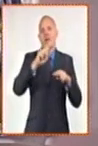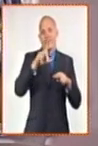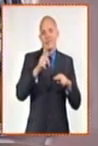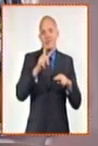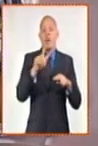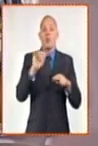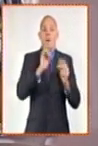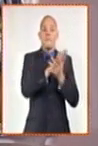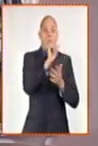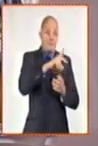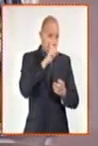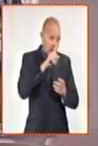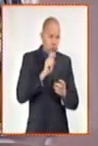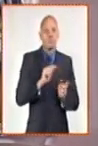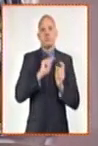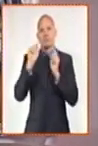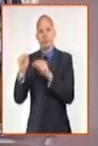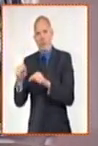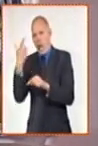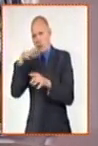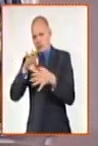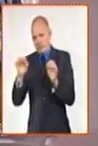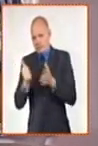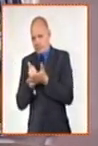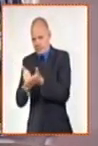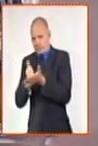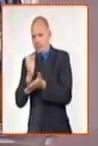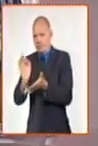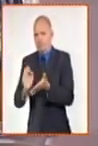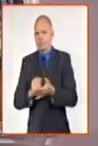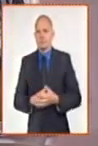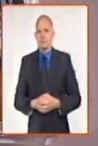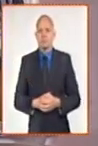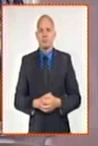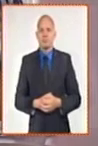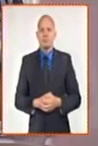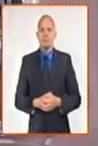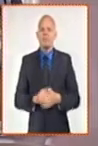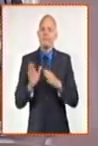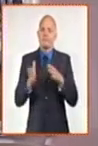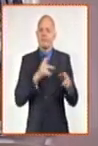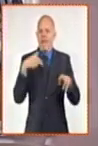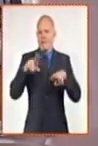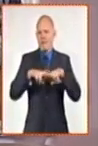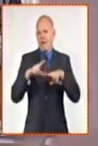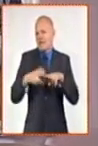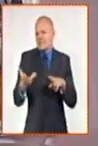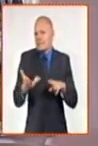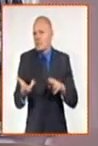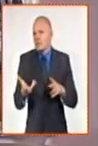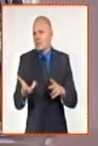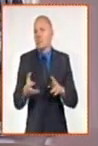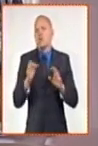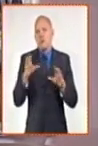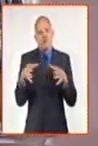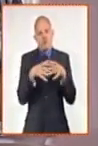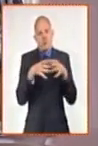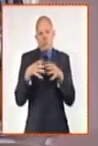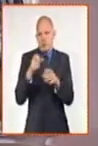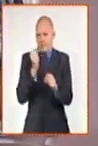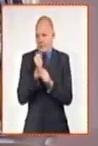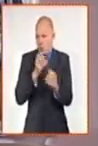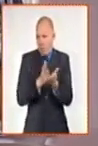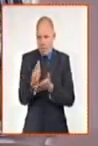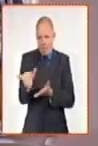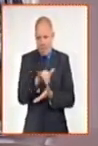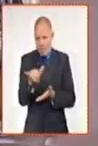otra parte también en el a la provincia de Artemisa. Y en el, bueno, en el caso de La Habana, que están trabajando un grupo